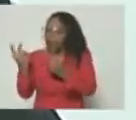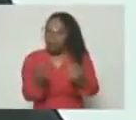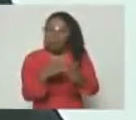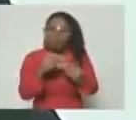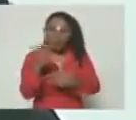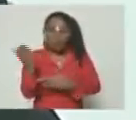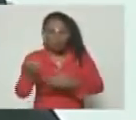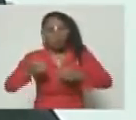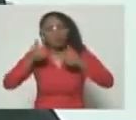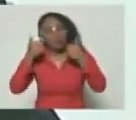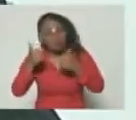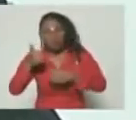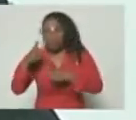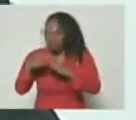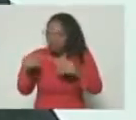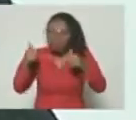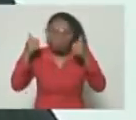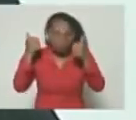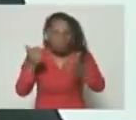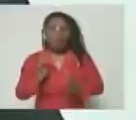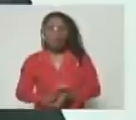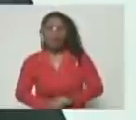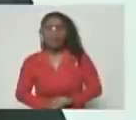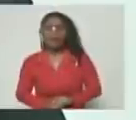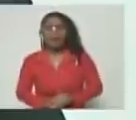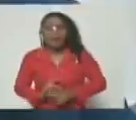muy, muy bueno. Pero